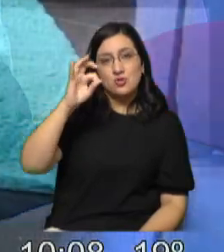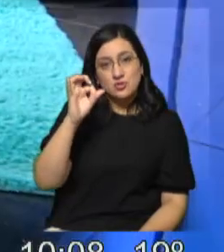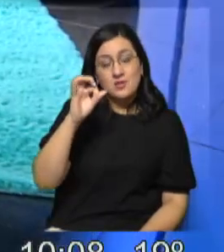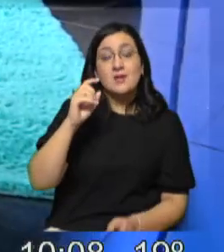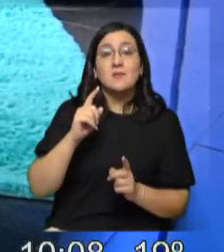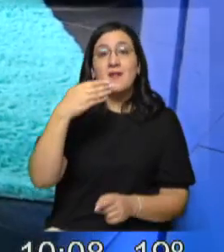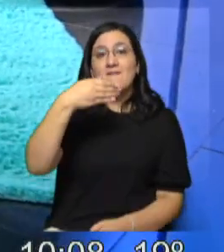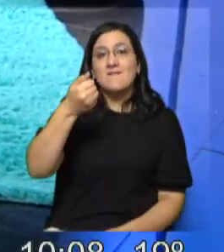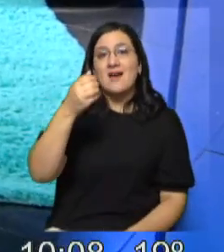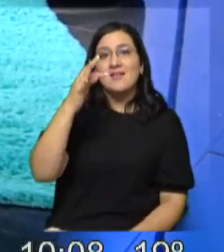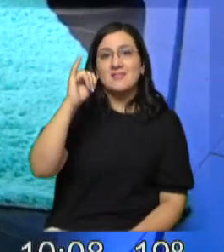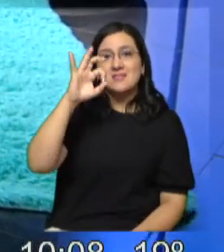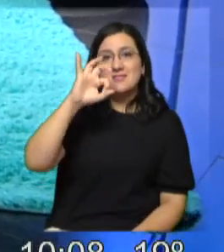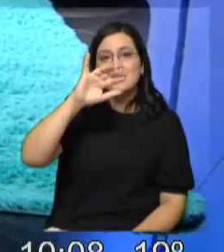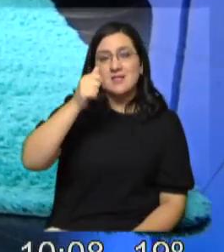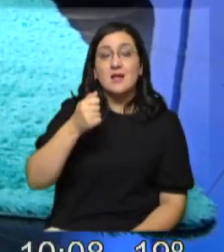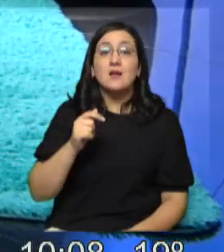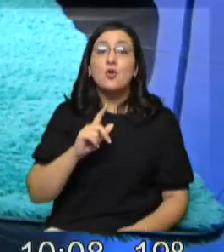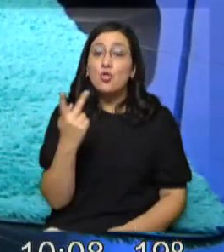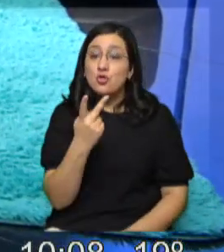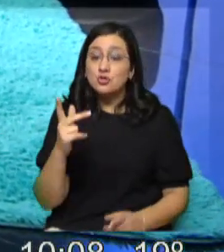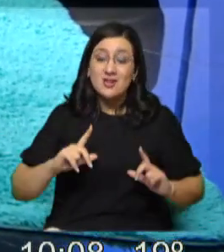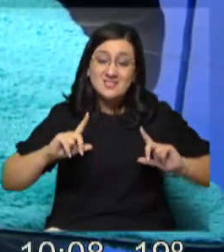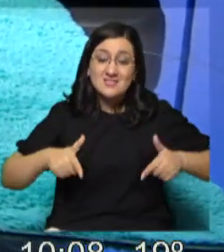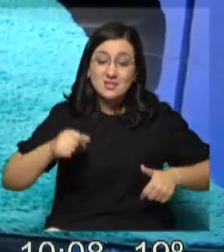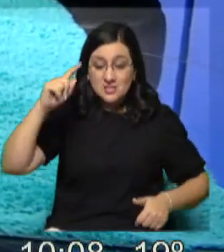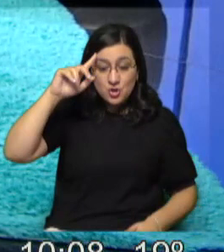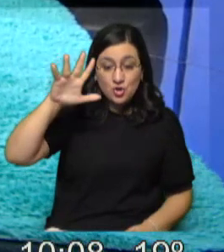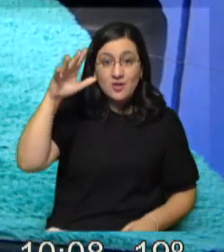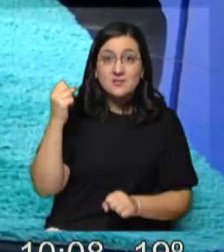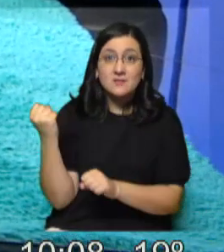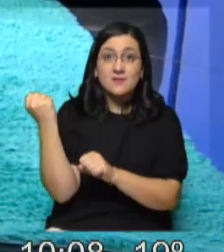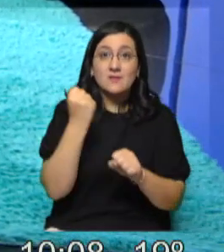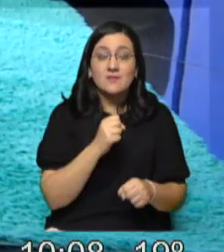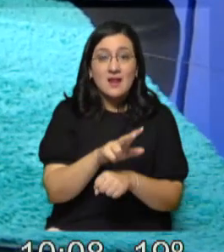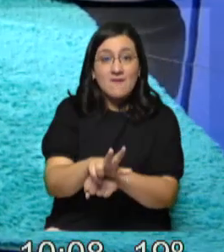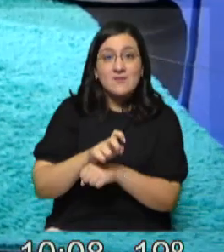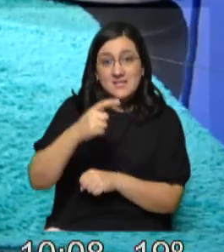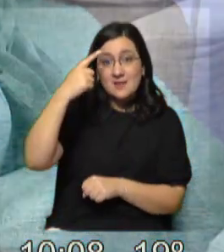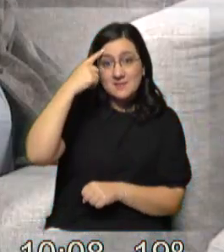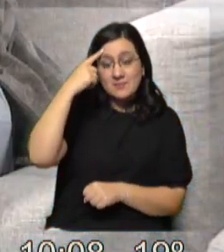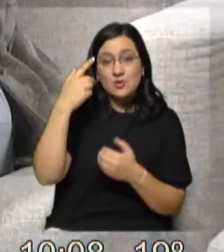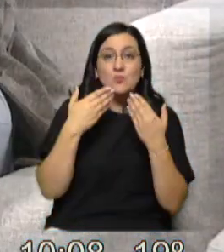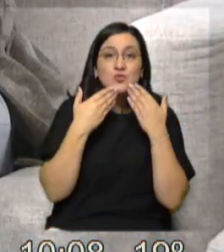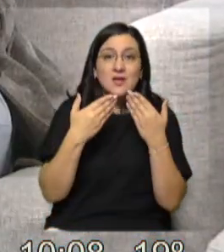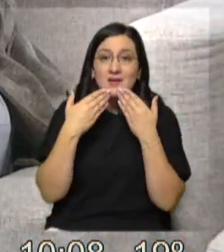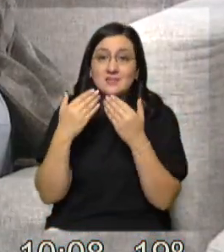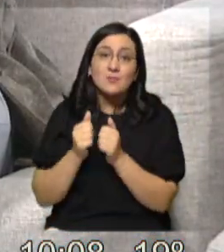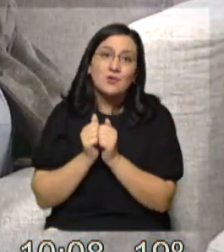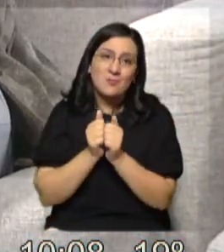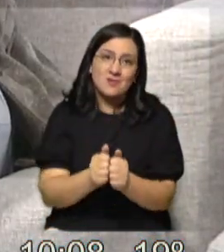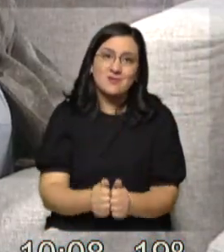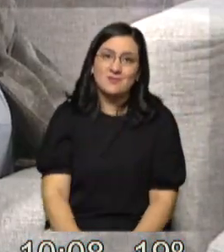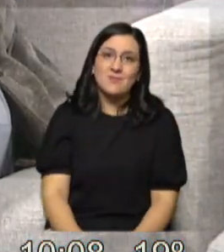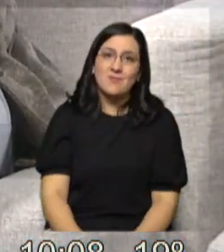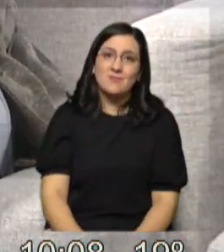son ambos licenciados en psicología y fundadores de la física del pensamiento. Muchas gracias por acompañarnos. Gracias. Y